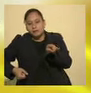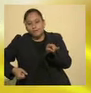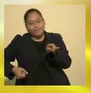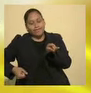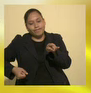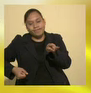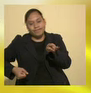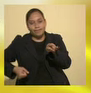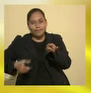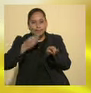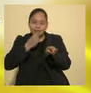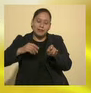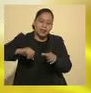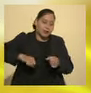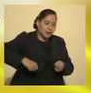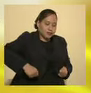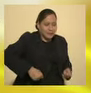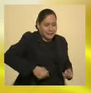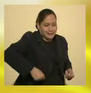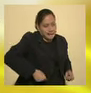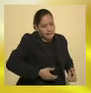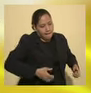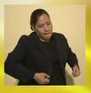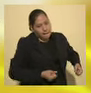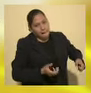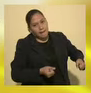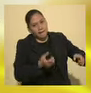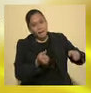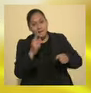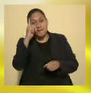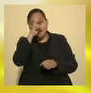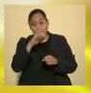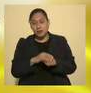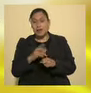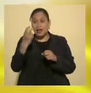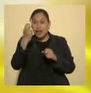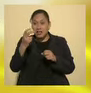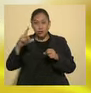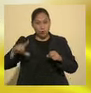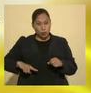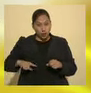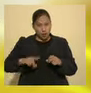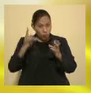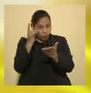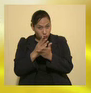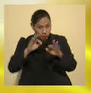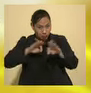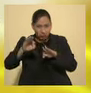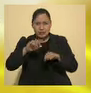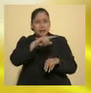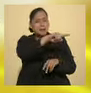discapacidad no es solamente, no solamente tema del gobierno, sino es tema de la sociedad.